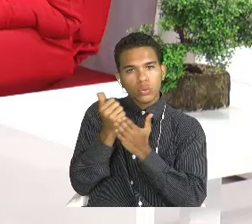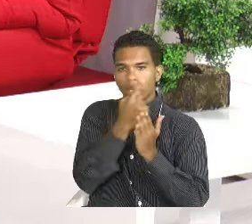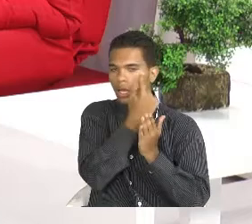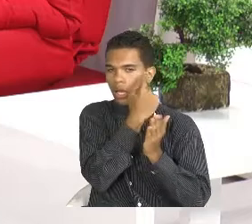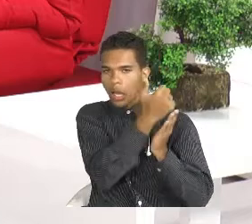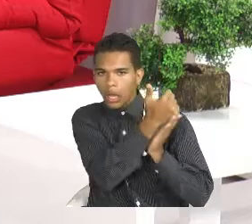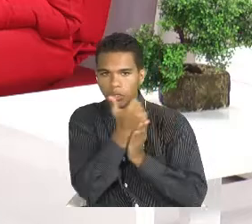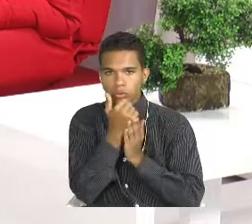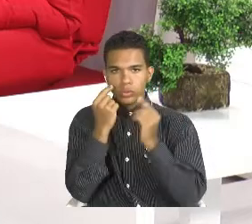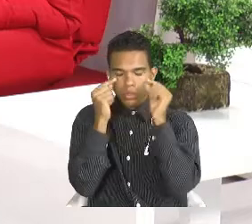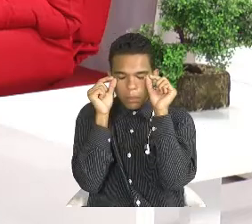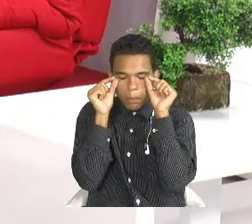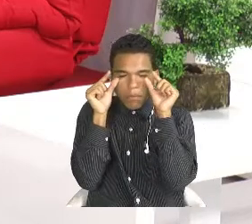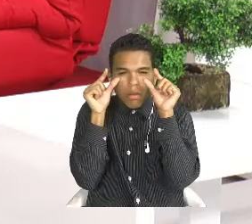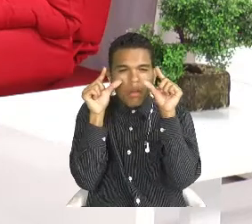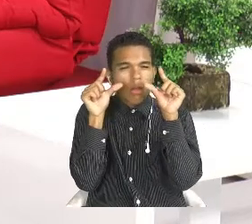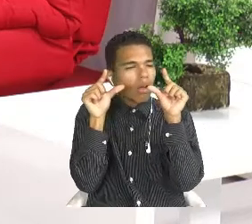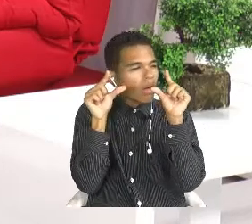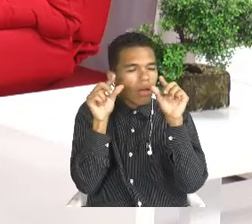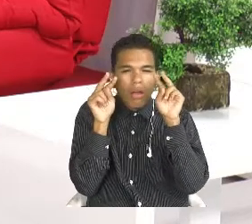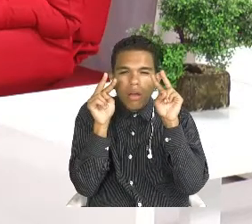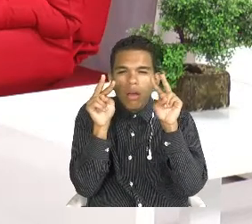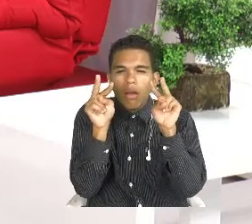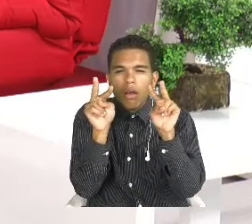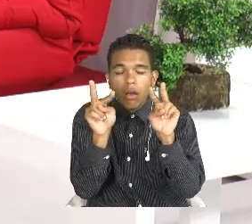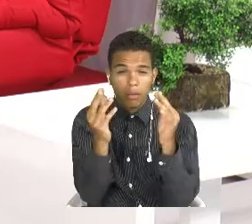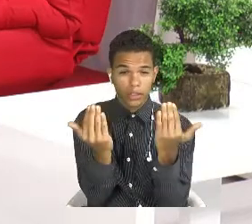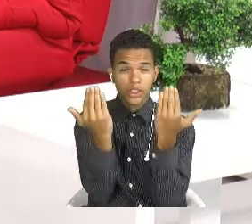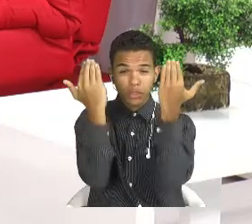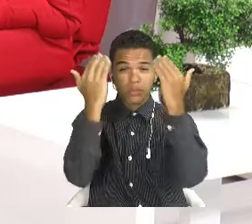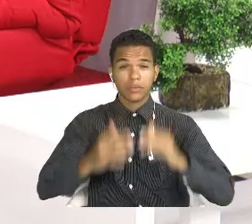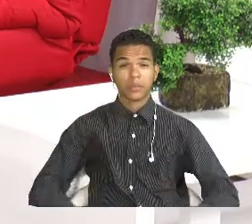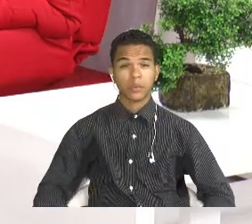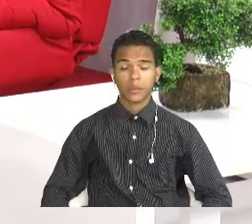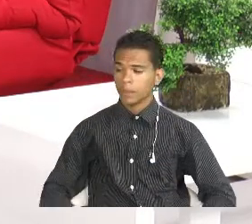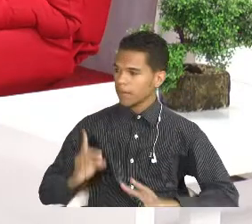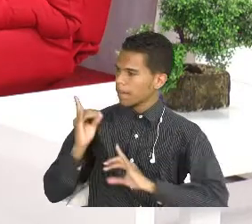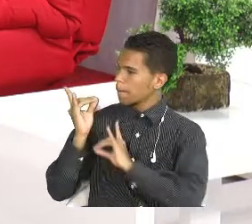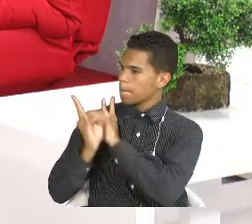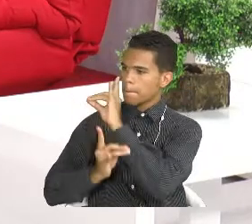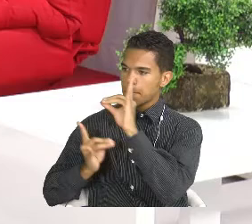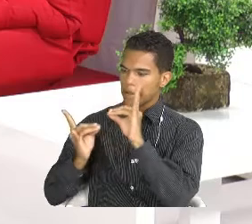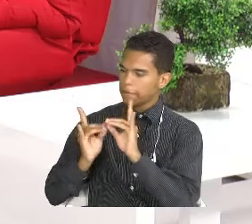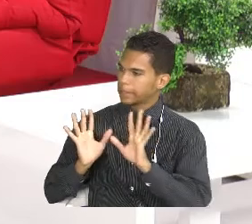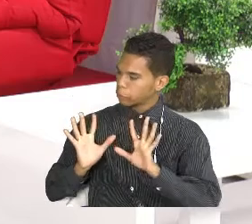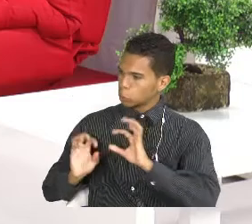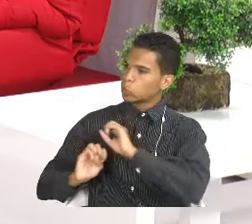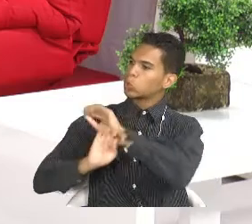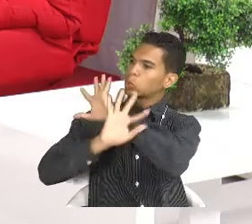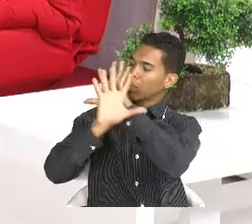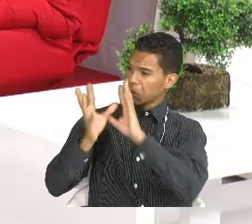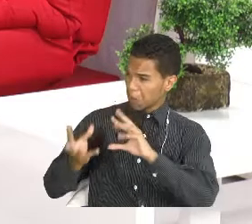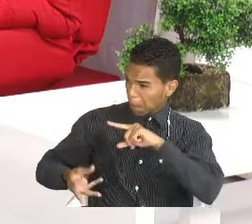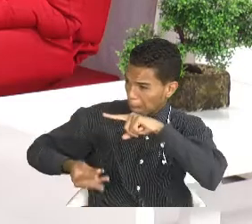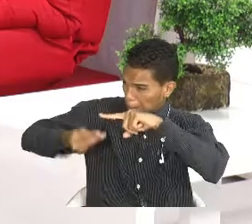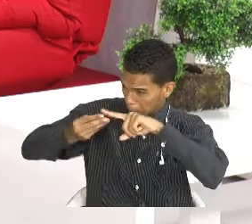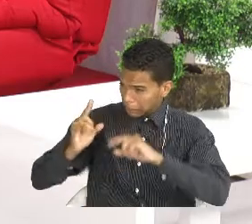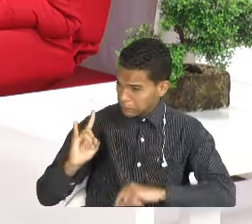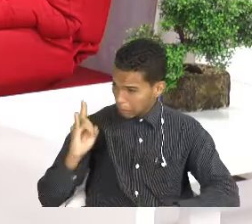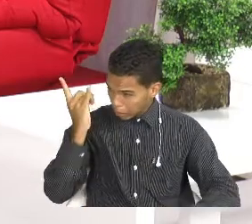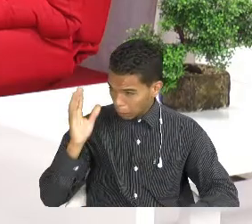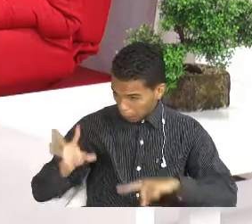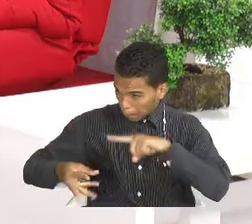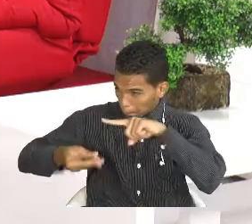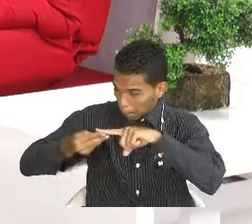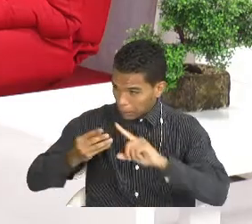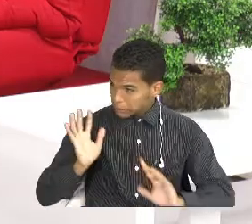las diferentes dinámicas de tratamiento para el control del glaucoma. Perfecto, doctor, muy amable, todo muy explicadito. ¿Algo más por argumentar o por comentarle a los